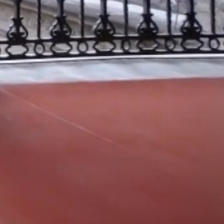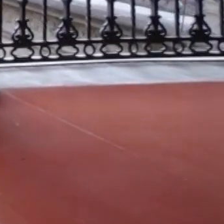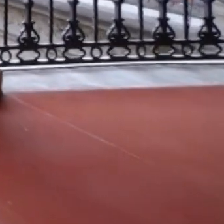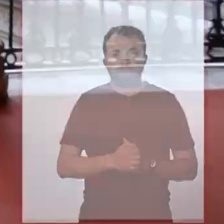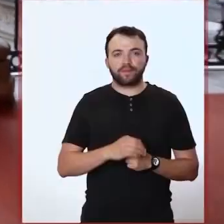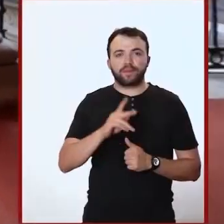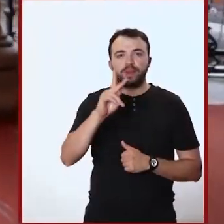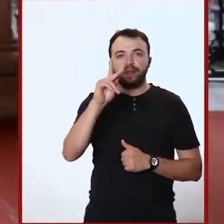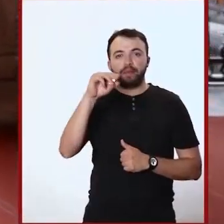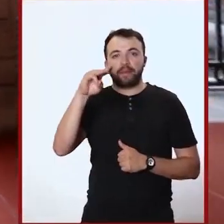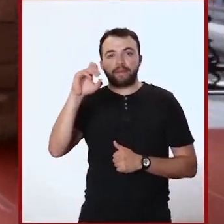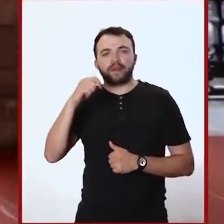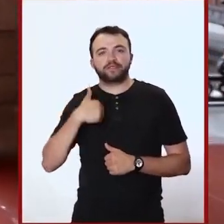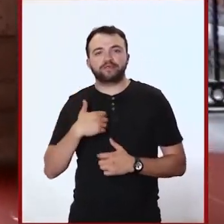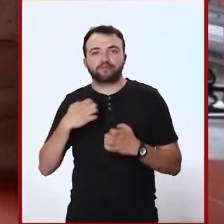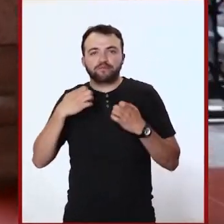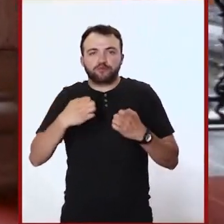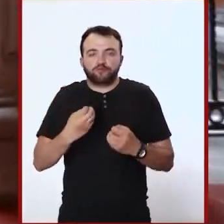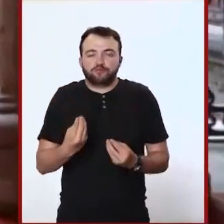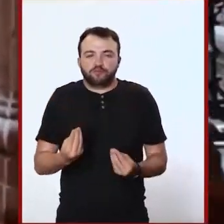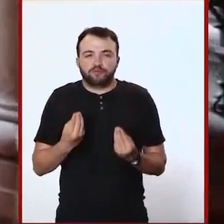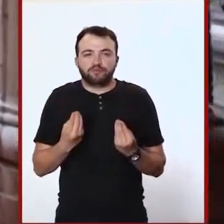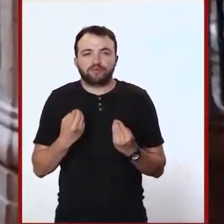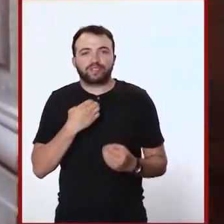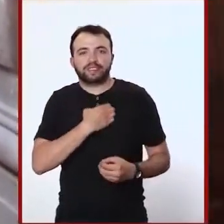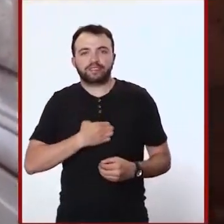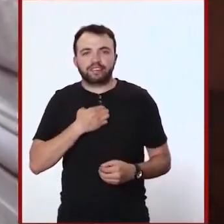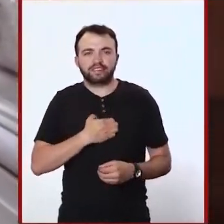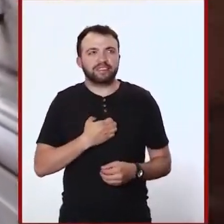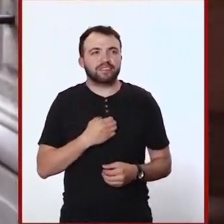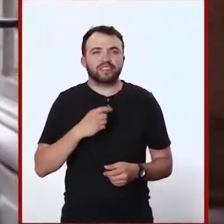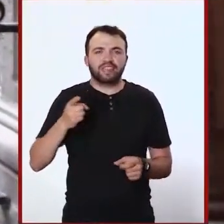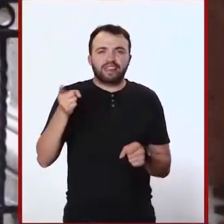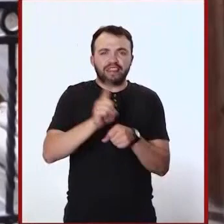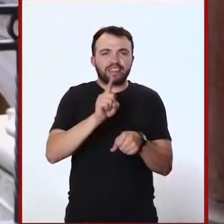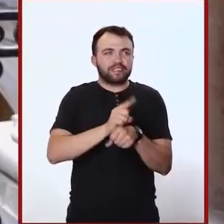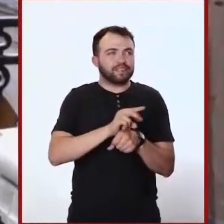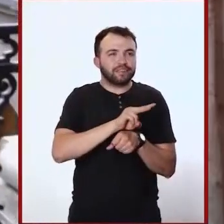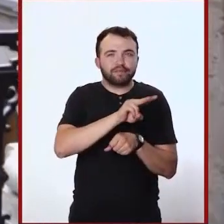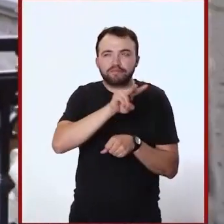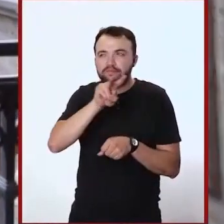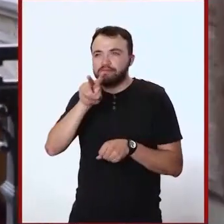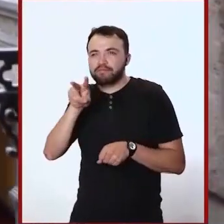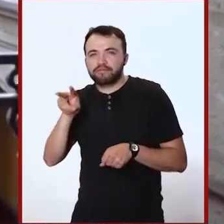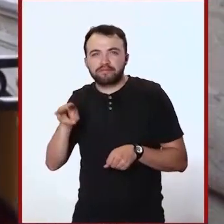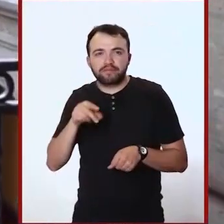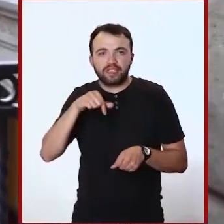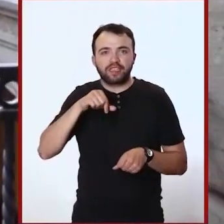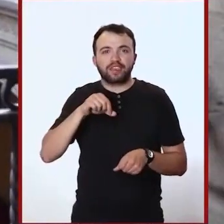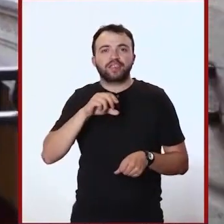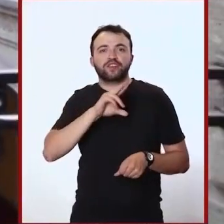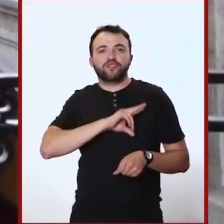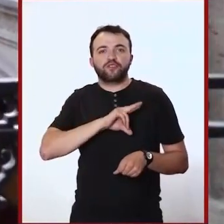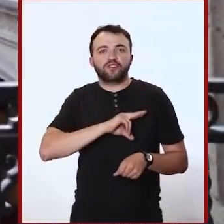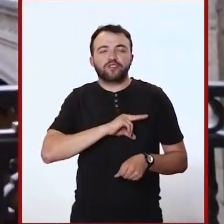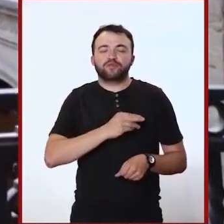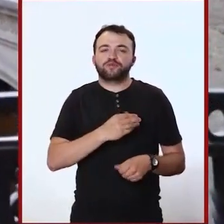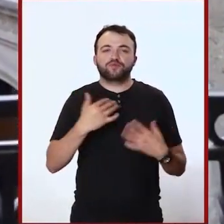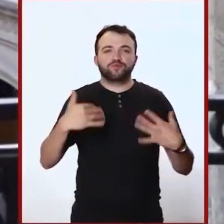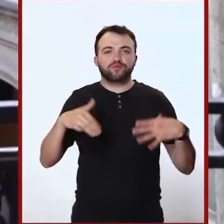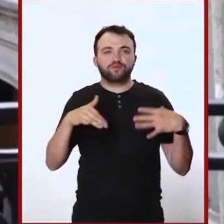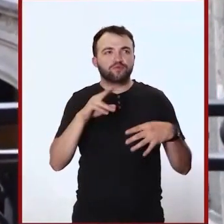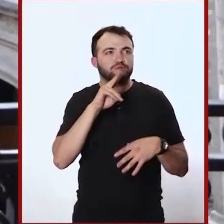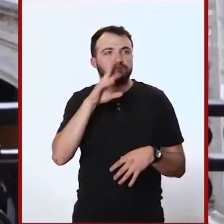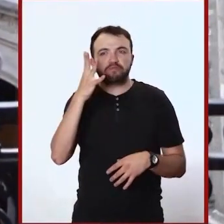Pamela, estoy muy contento porque a diario estamos conociendo rincones diferentes del Colegio de San Ildefonso. ¿Sabías que aquí estarán las cenizas